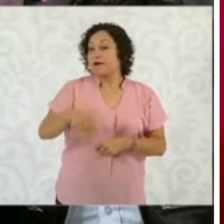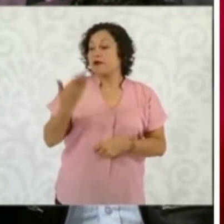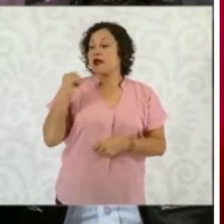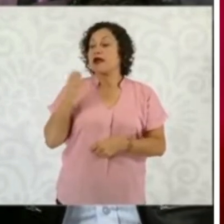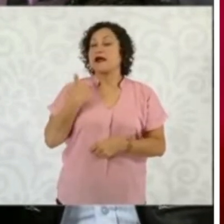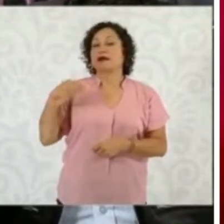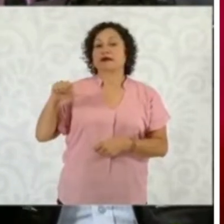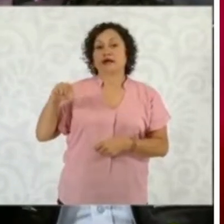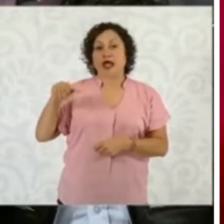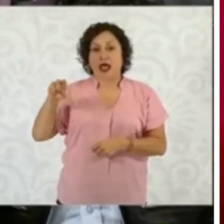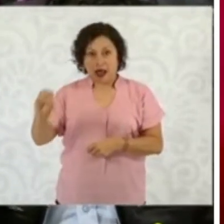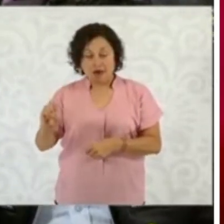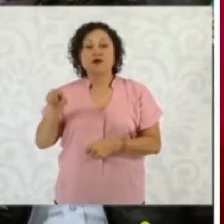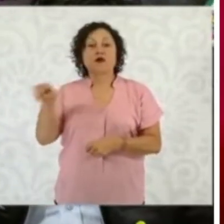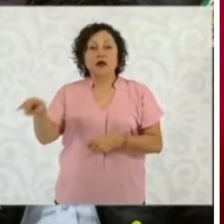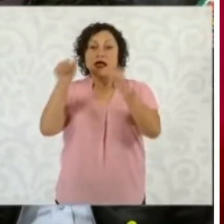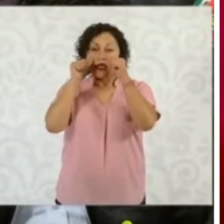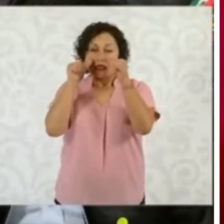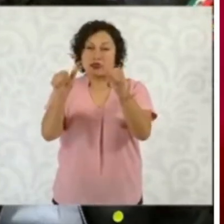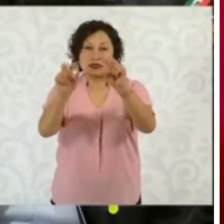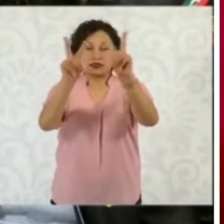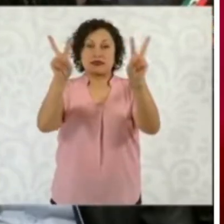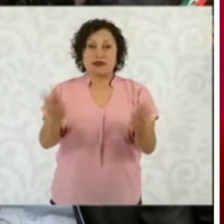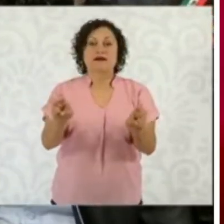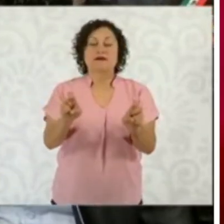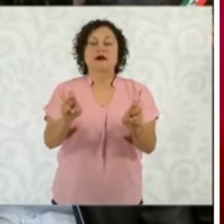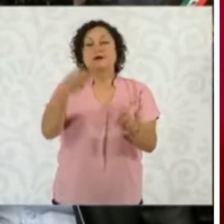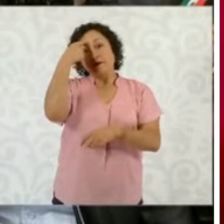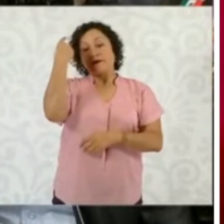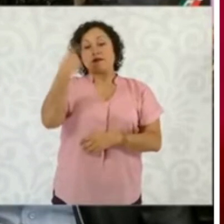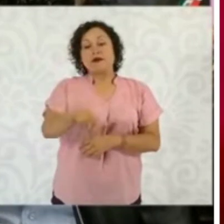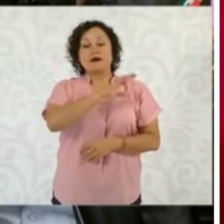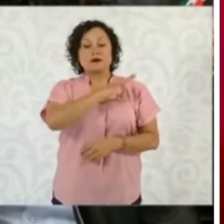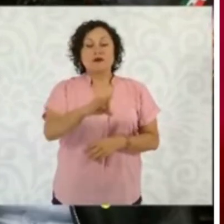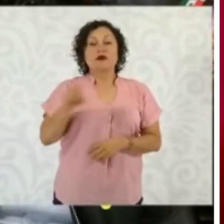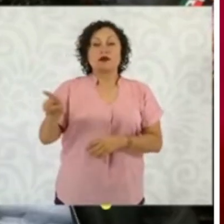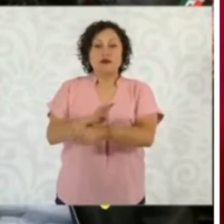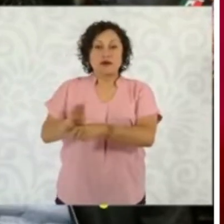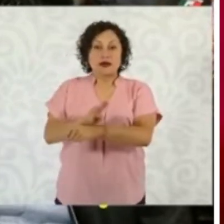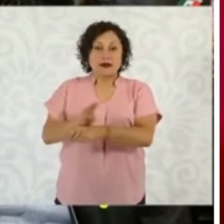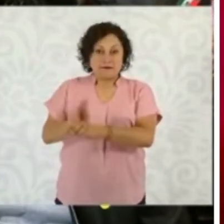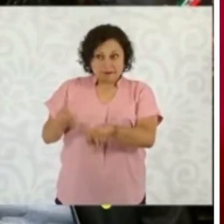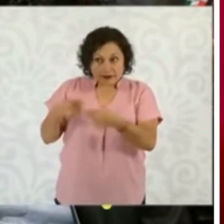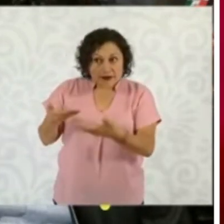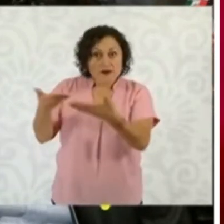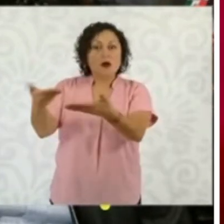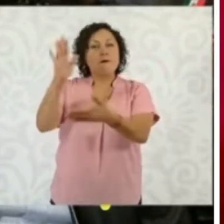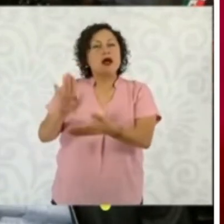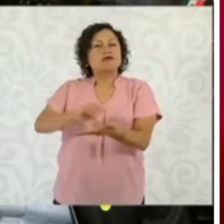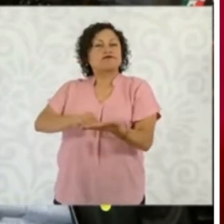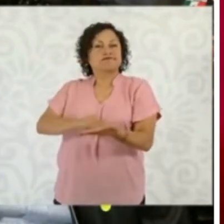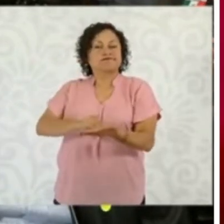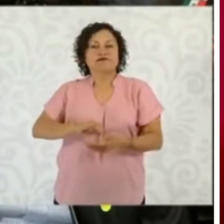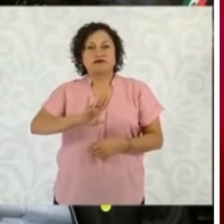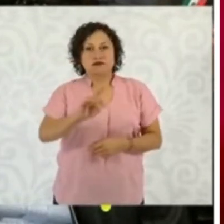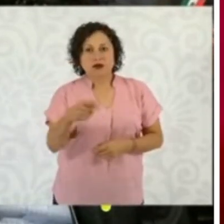hubo una tensión que se dio en torno a se le pudiera otorgar cierto beneficio para una especie de amnistía. Preguntarle